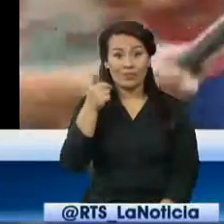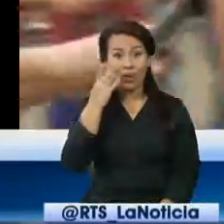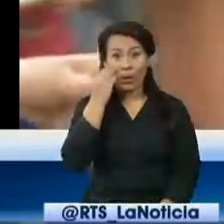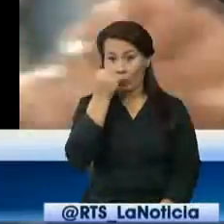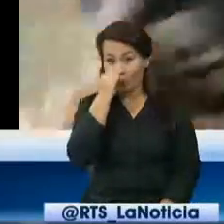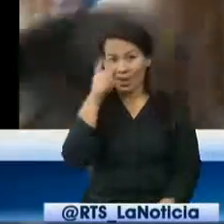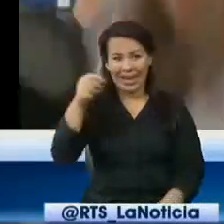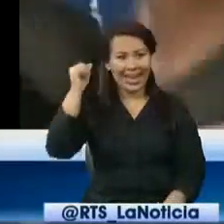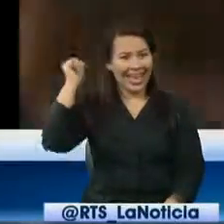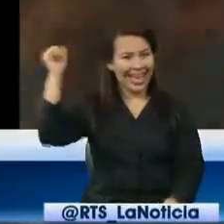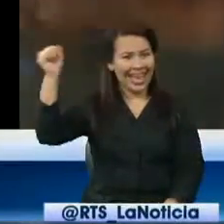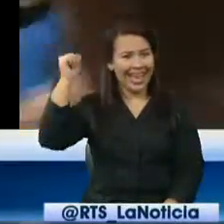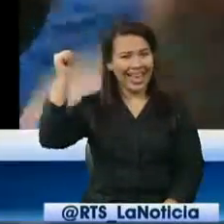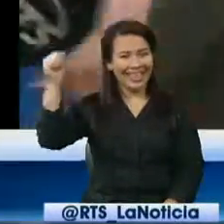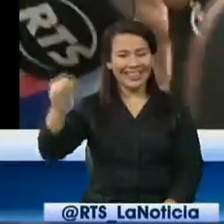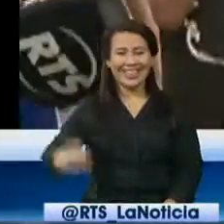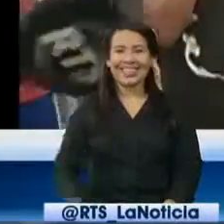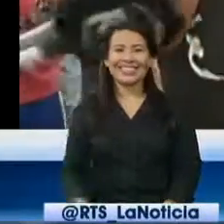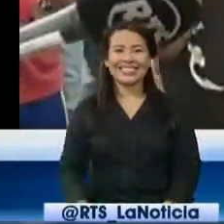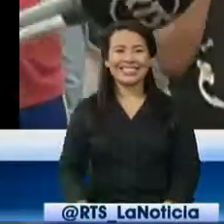ganó!